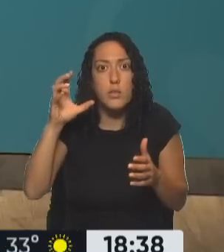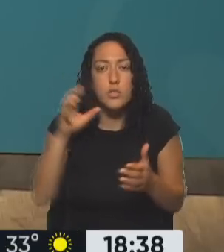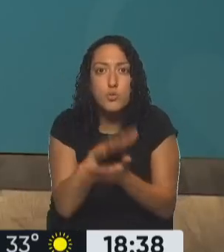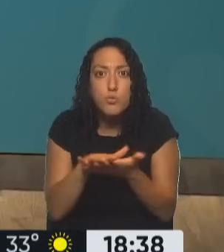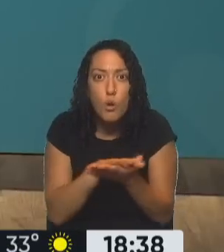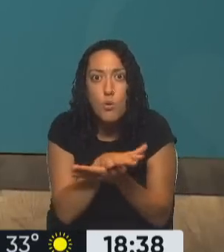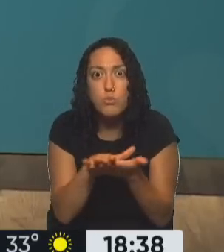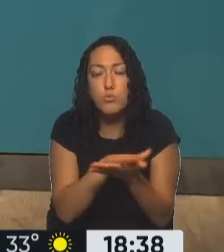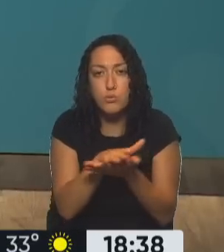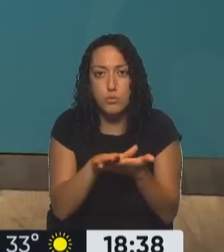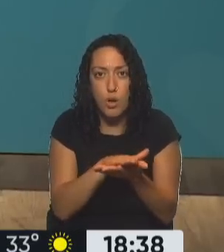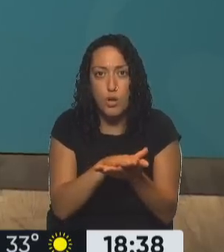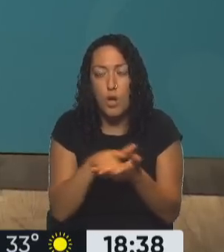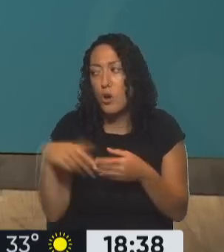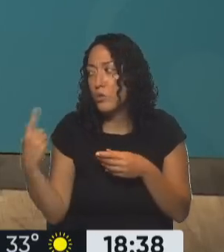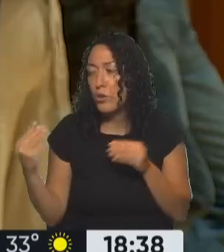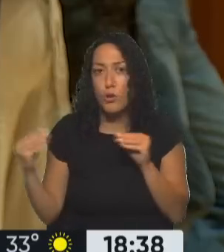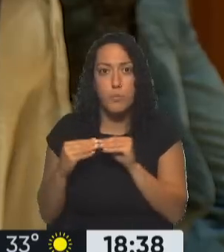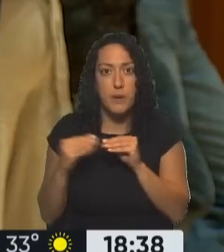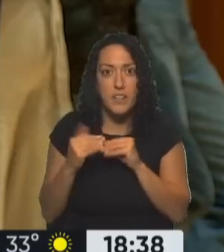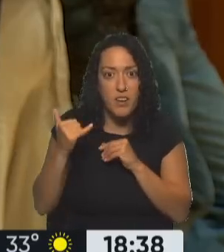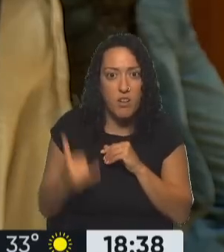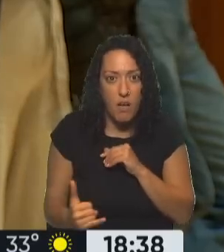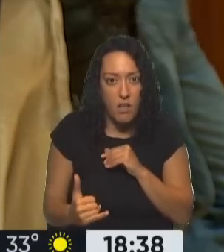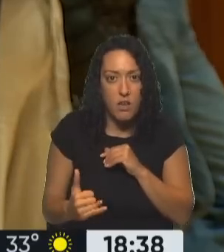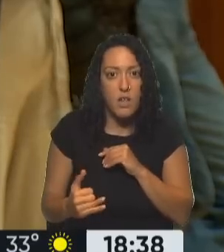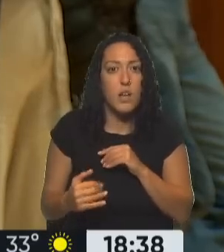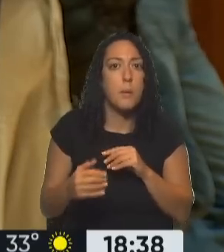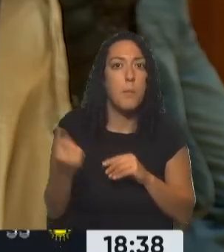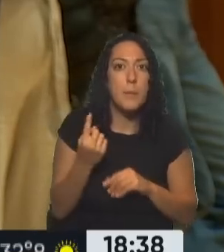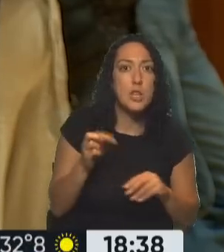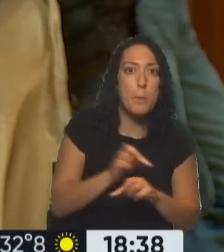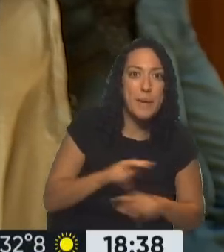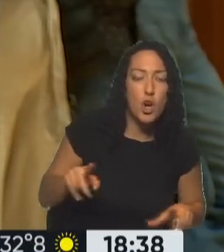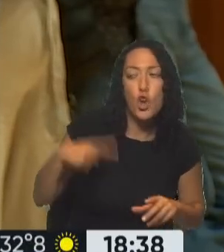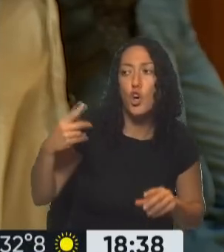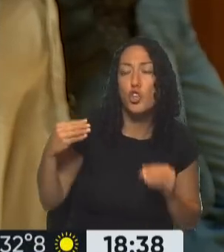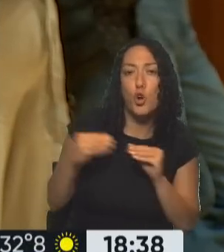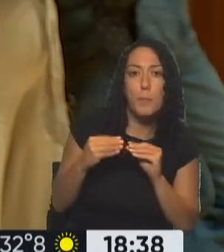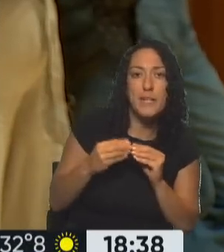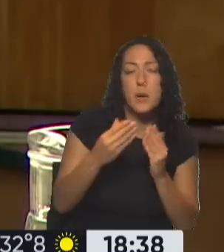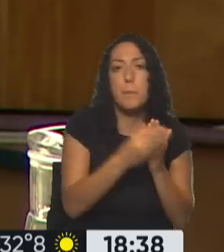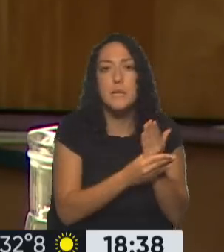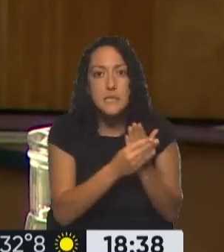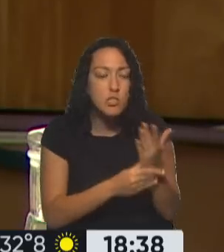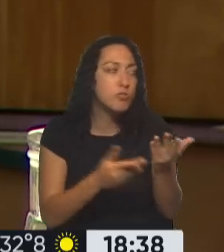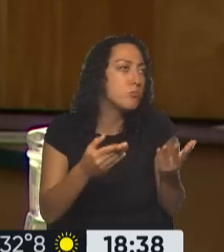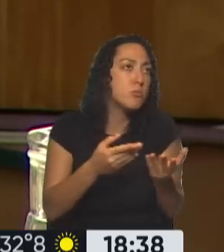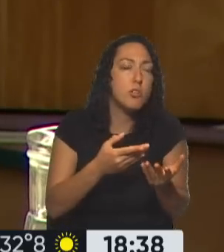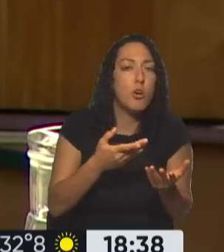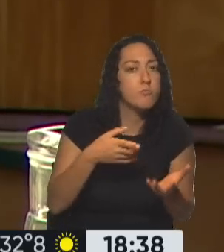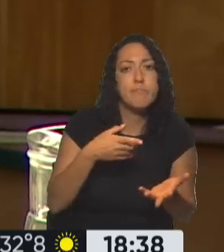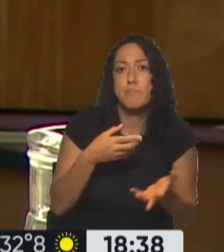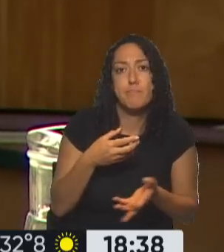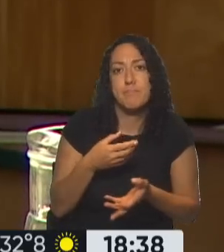haber sabido que estaba el otro. Siempre en los peores momentos había otro, o un colega ministro o ministra, o